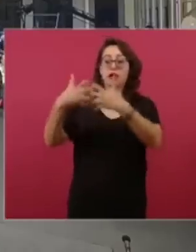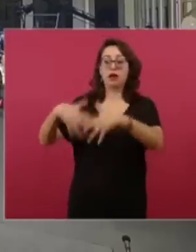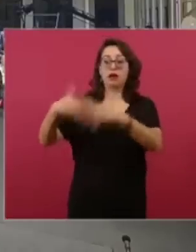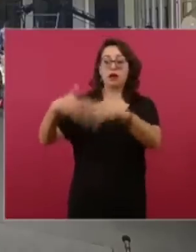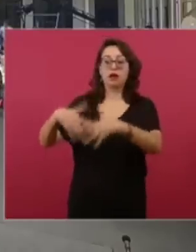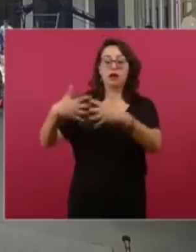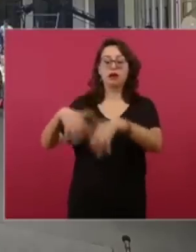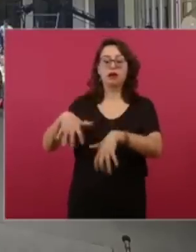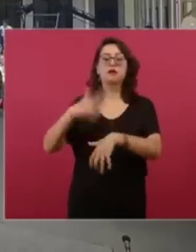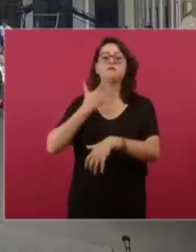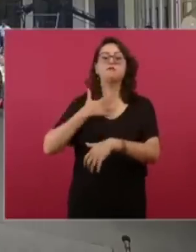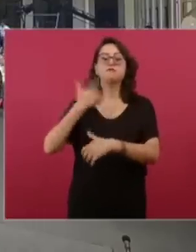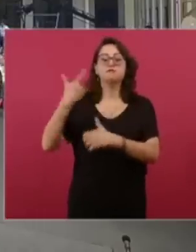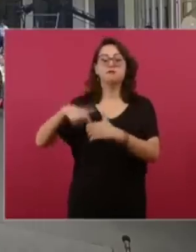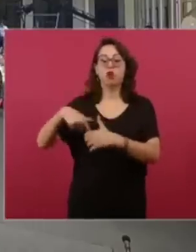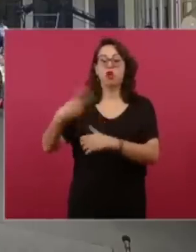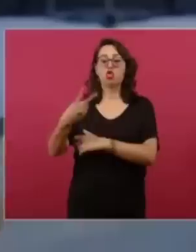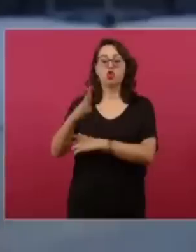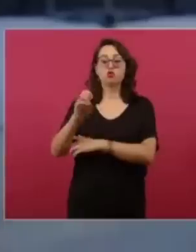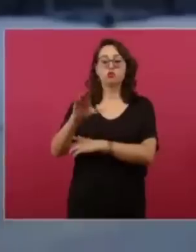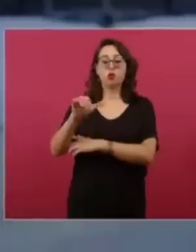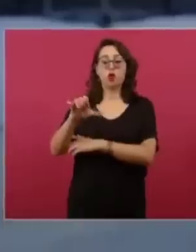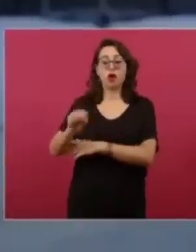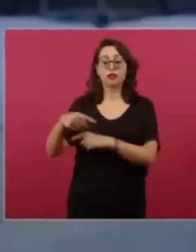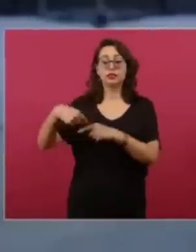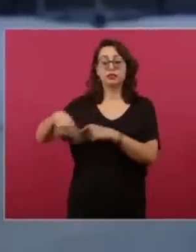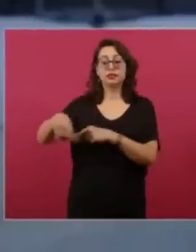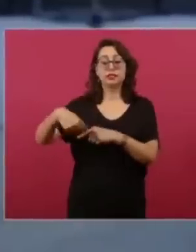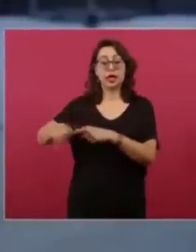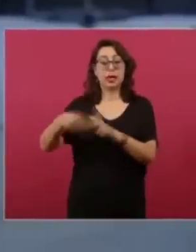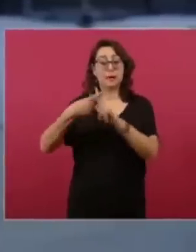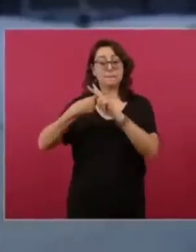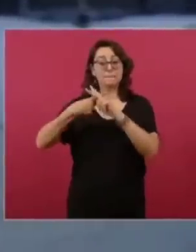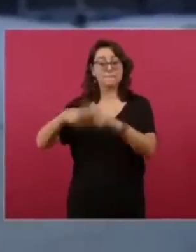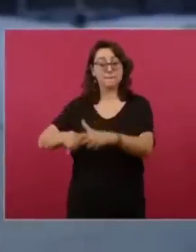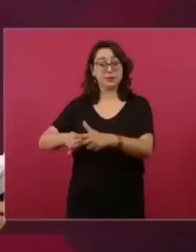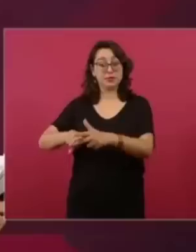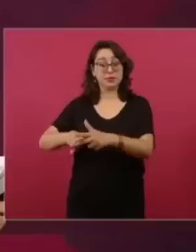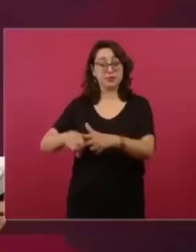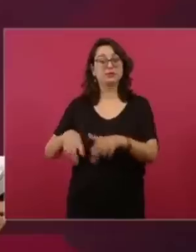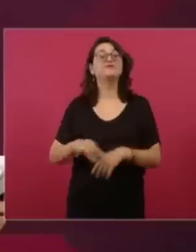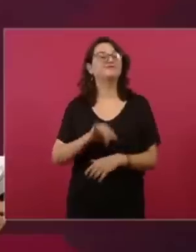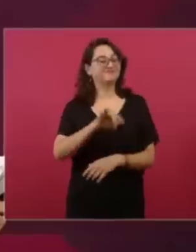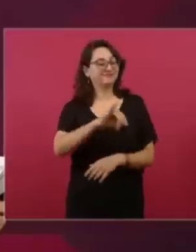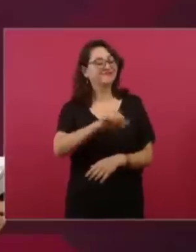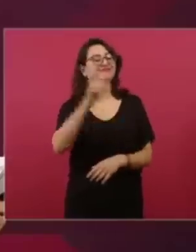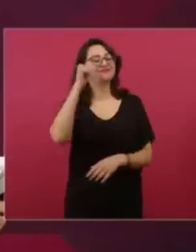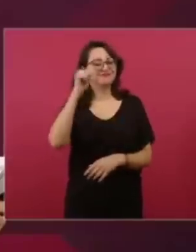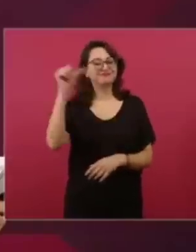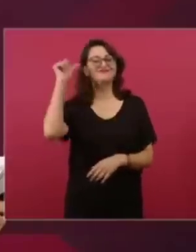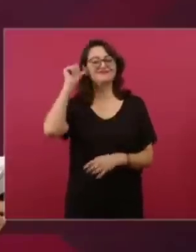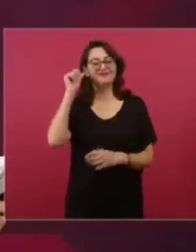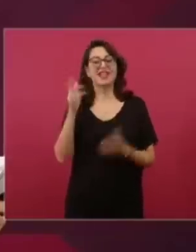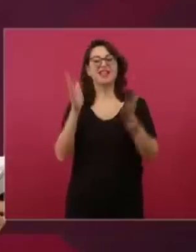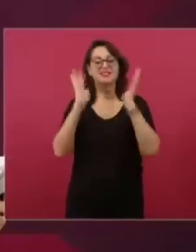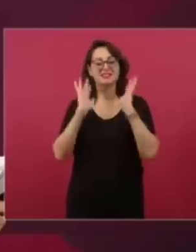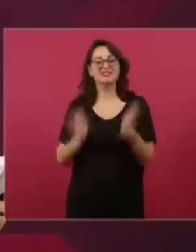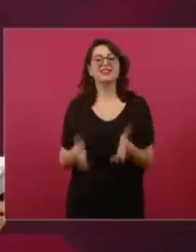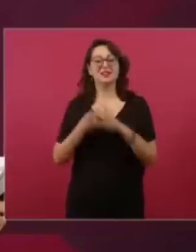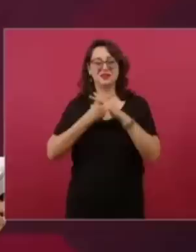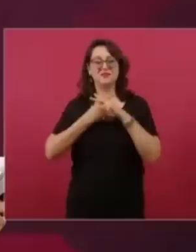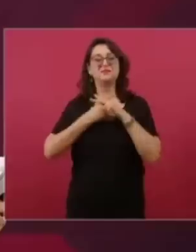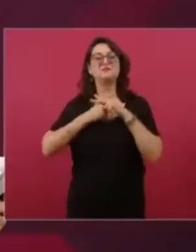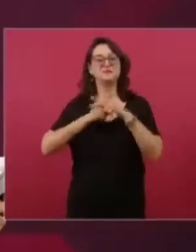este fin de semana comience la producción o esta etapa de prueba, como la había mencionado? Ayer se empezó a cargar ya de crudo